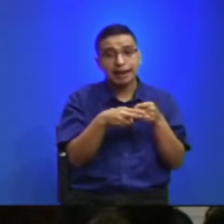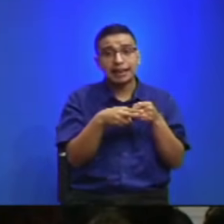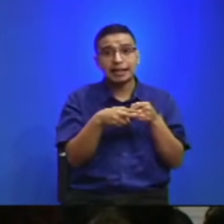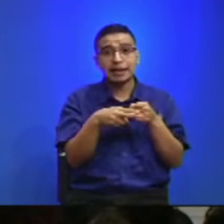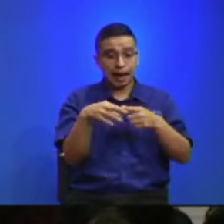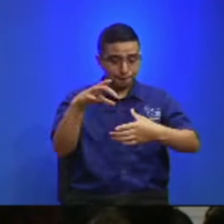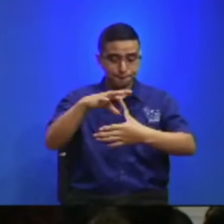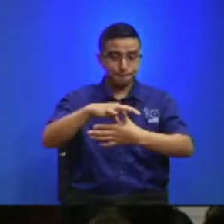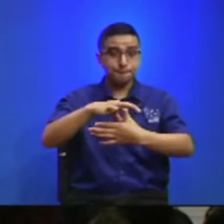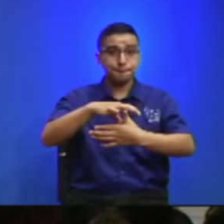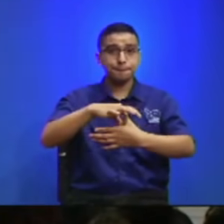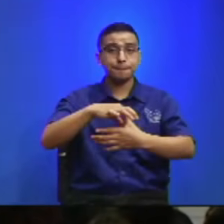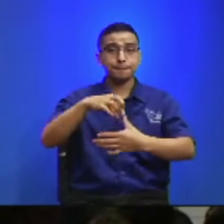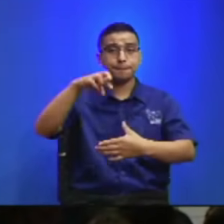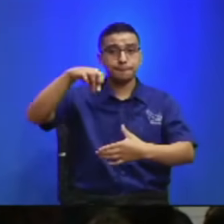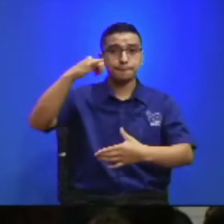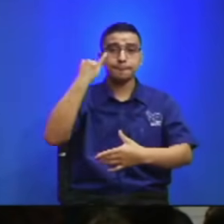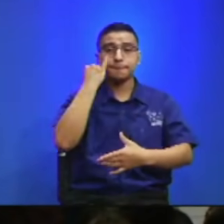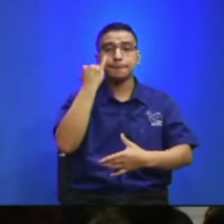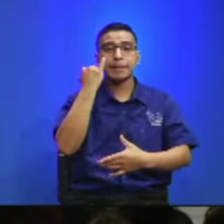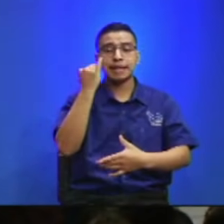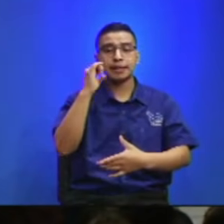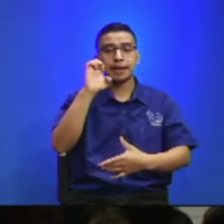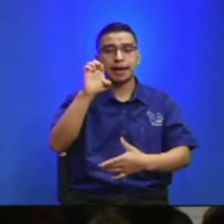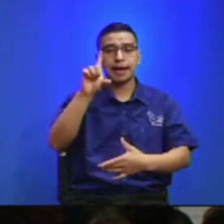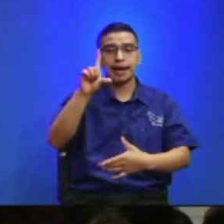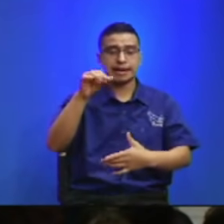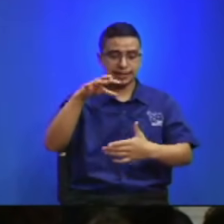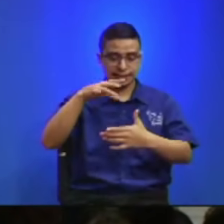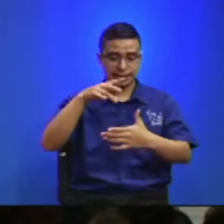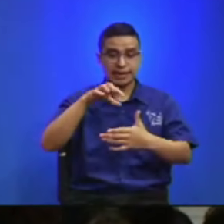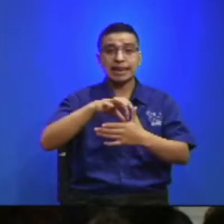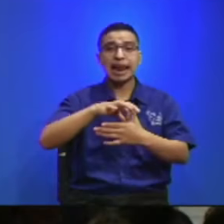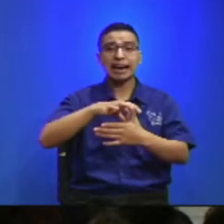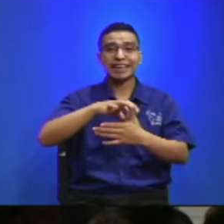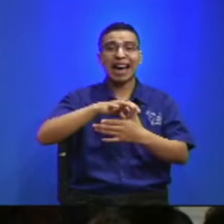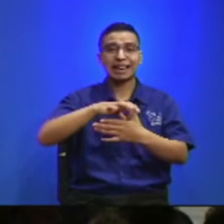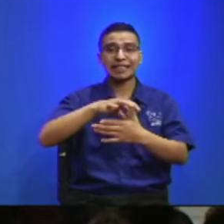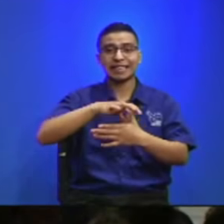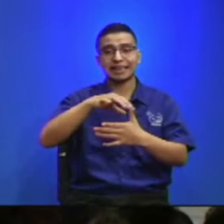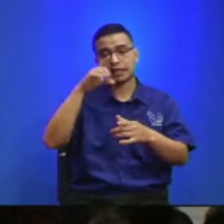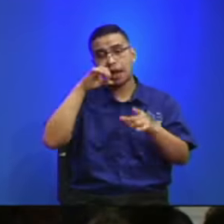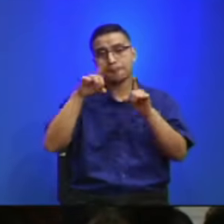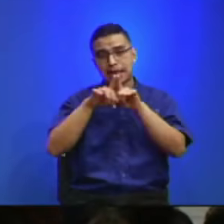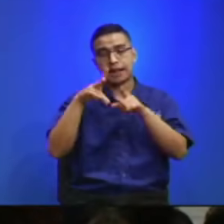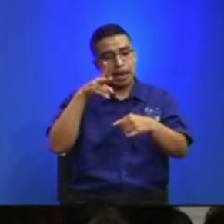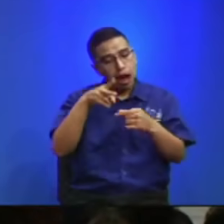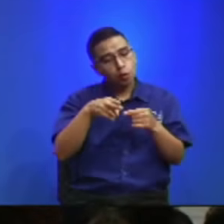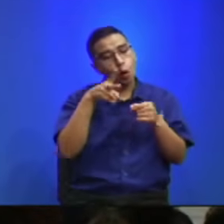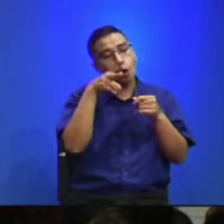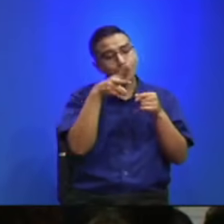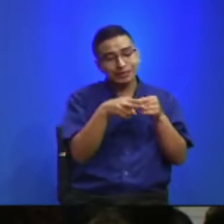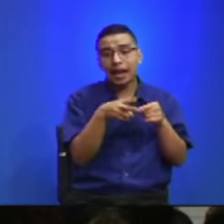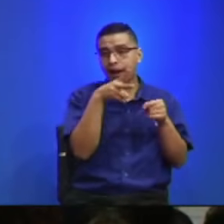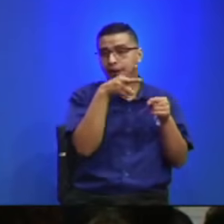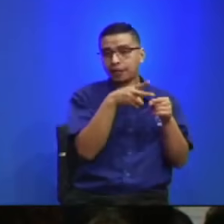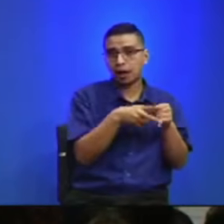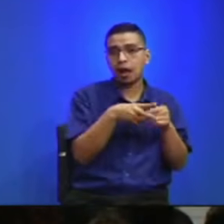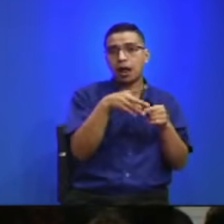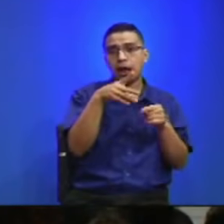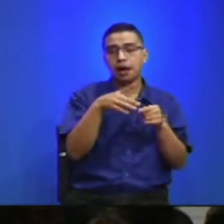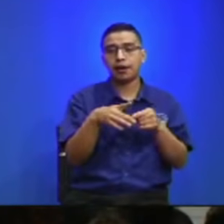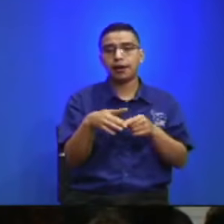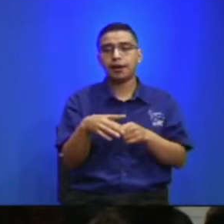que extirpar lo van cortando poco a poco el médico pide pinzas pide el bisturí y va